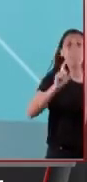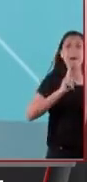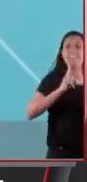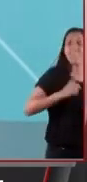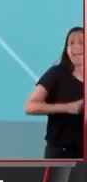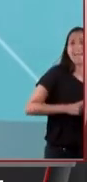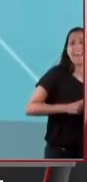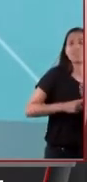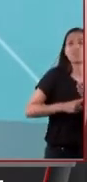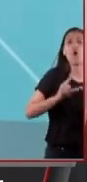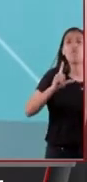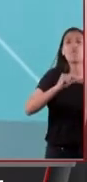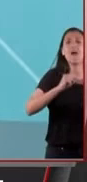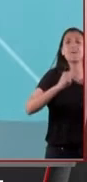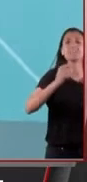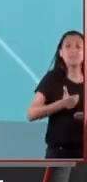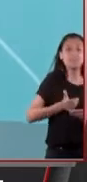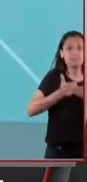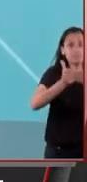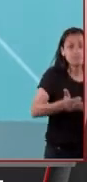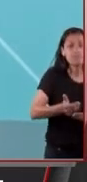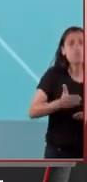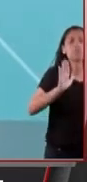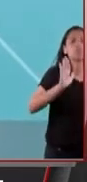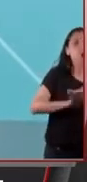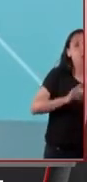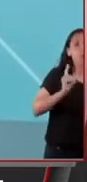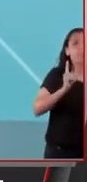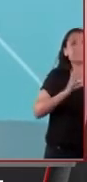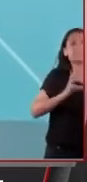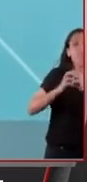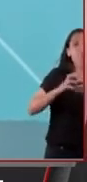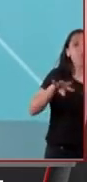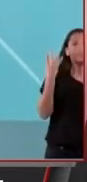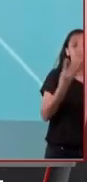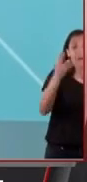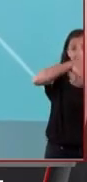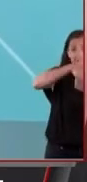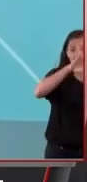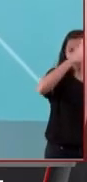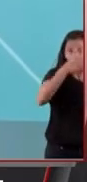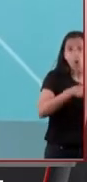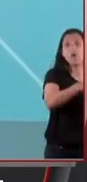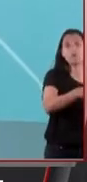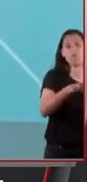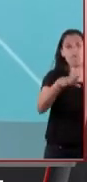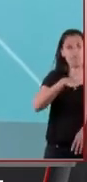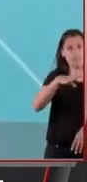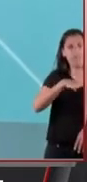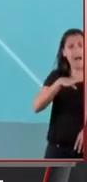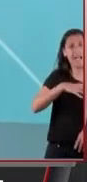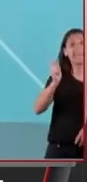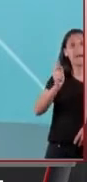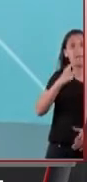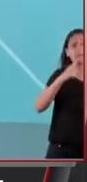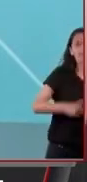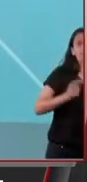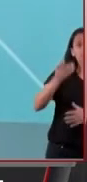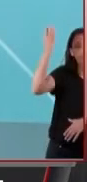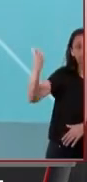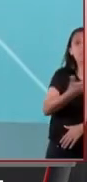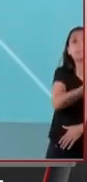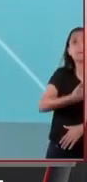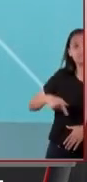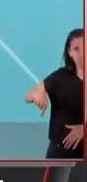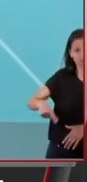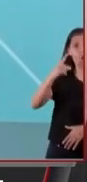máximas autoridades, gobernador y vicegobernador. Decidieron estas provincias desdoblar su elección de la elección general.